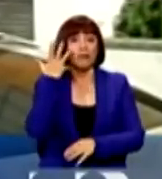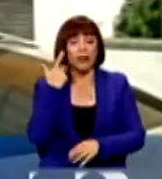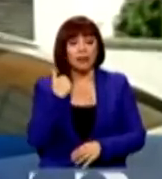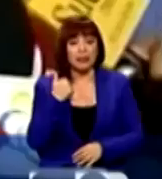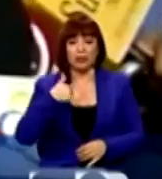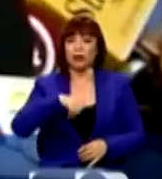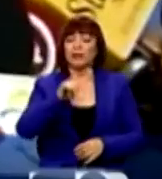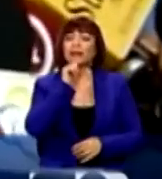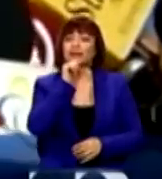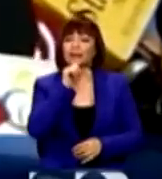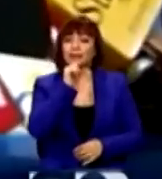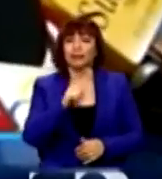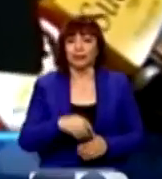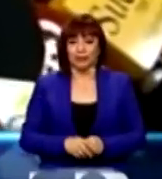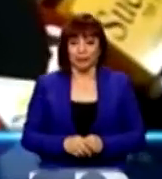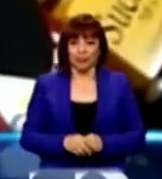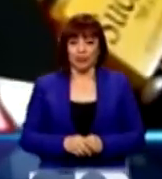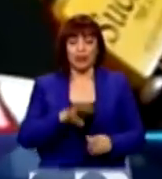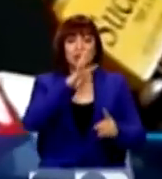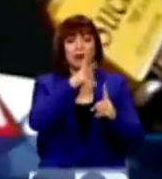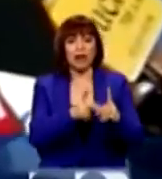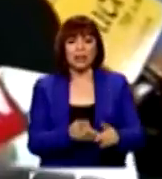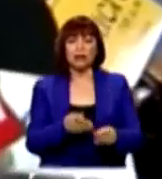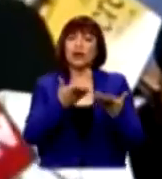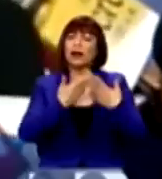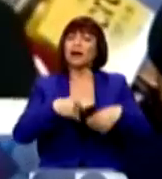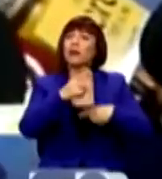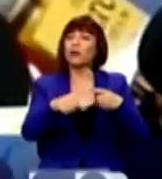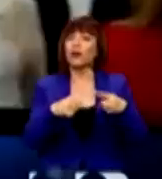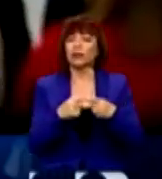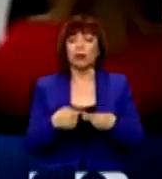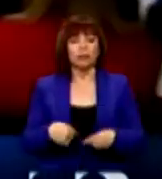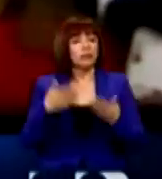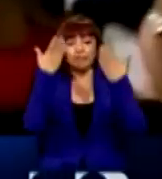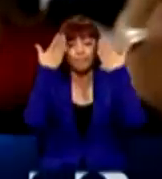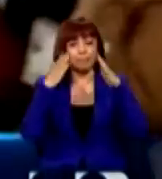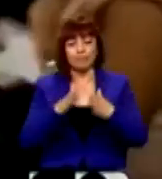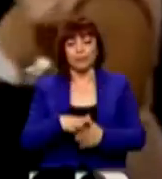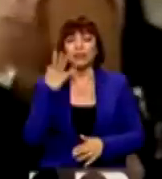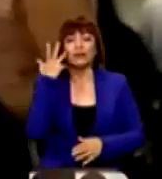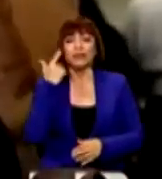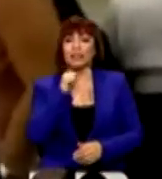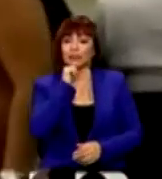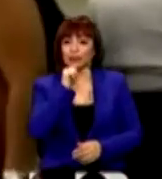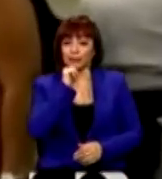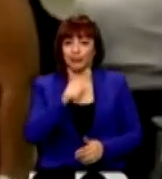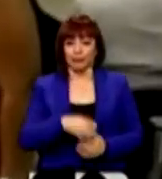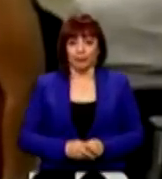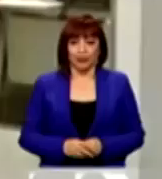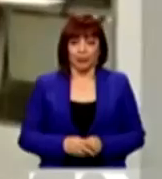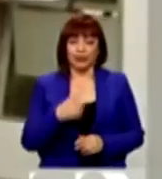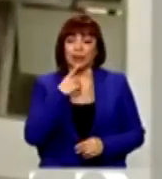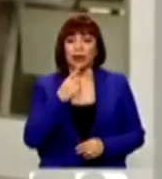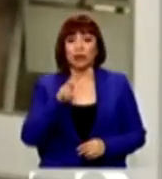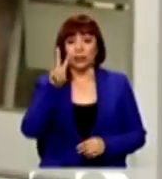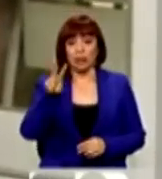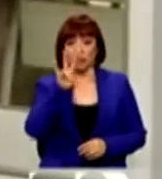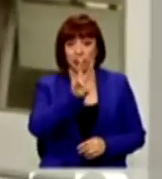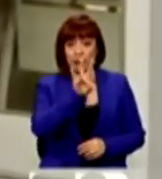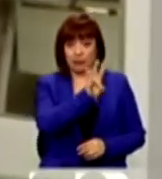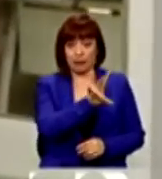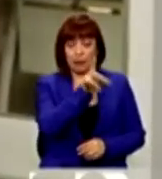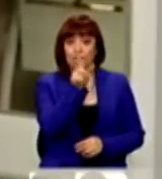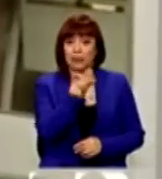definidas. La idea es que la evaluación termine ¿cuándo, doctora? Perdón. No tenemos fecha aún. Y en otro tema, Maldonado aseguró que los 277 funcionarios que se